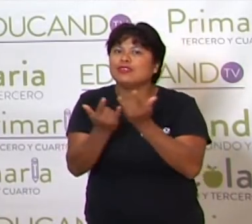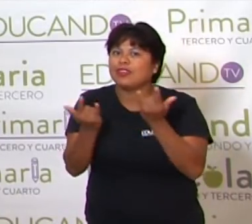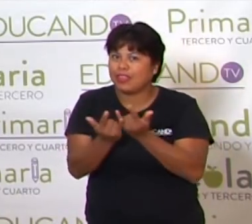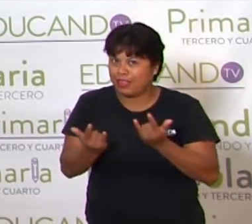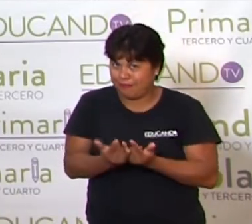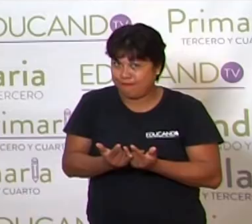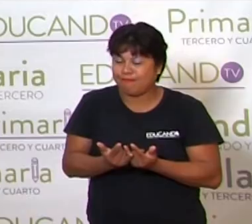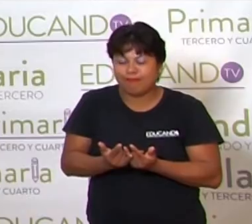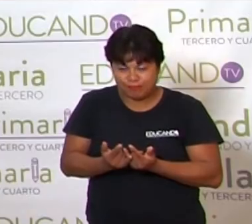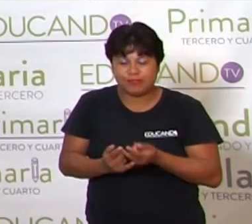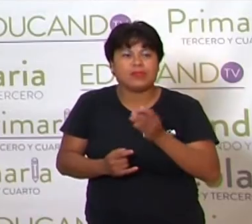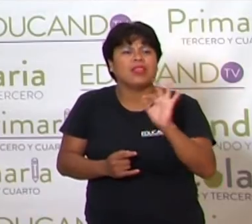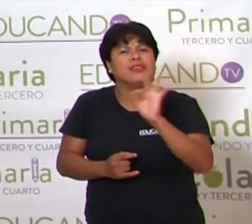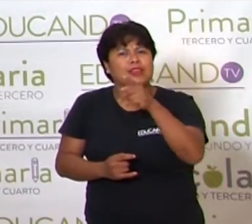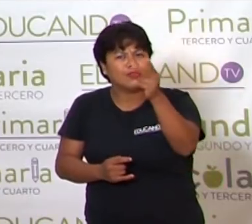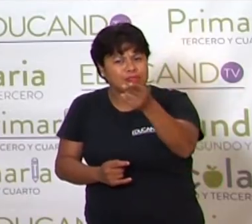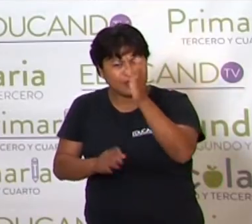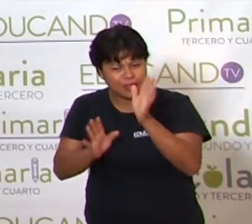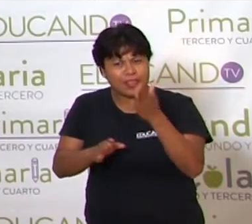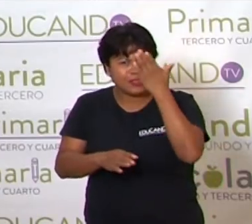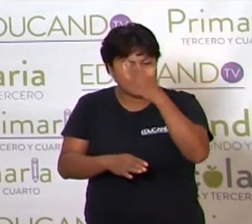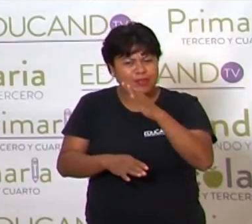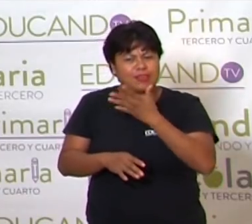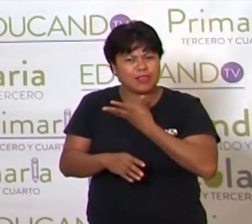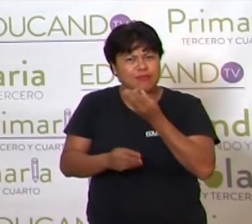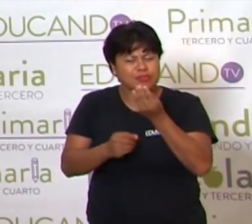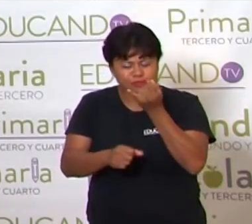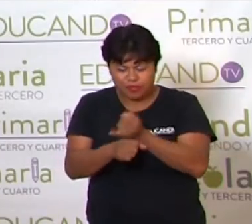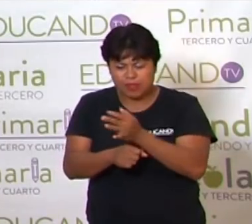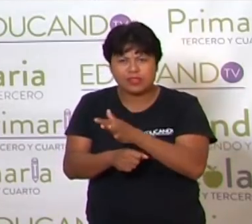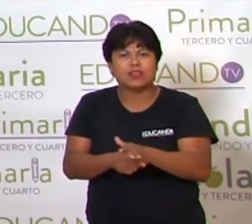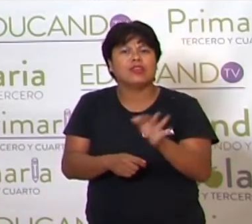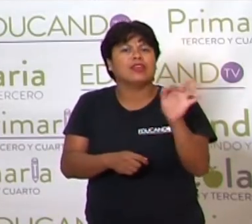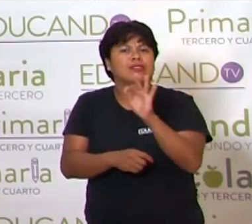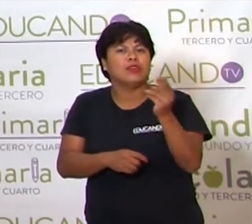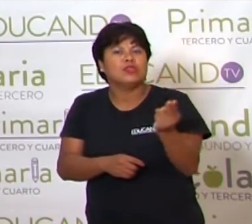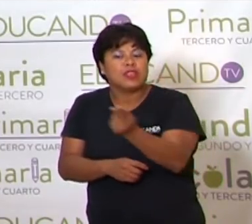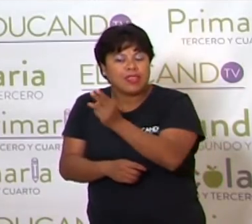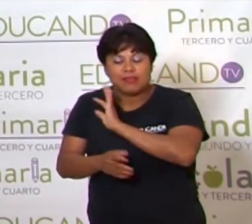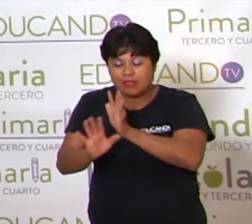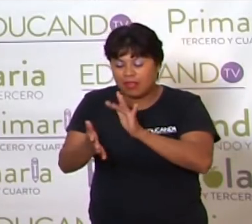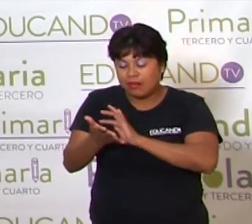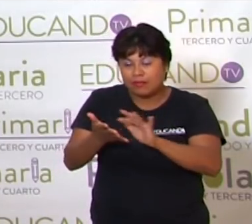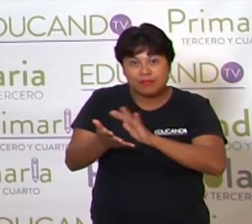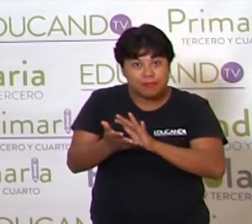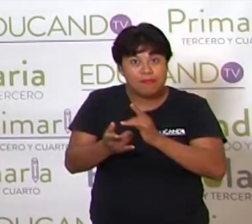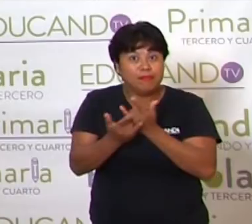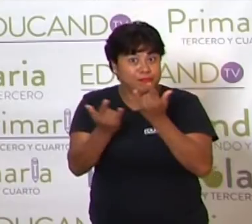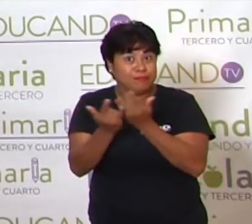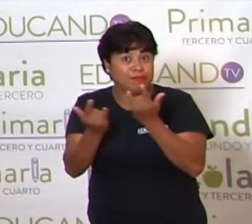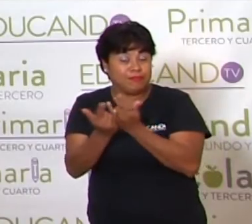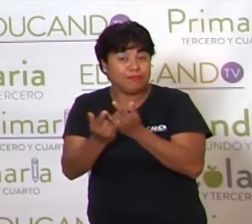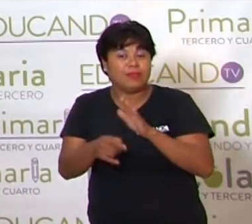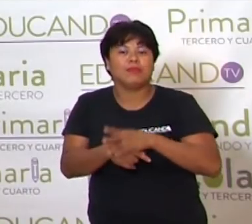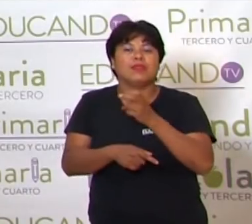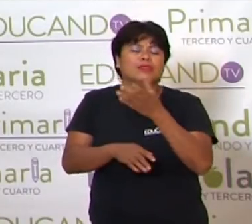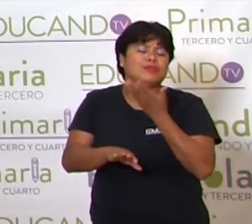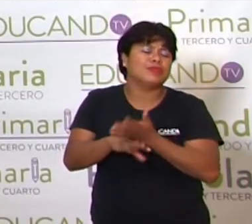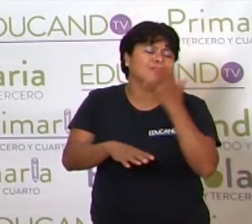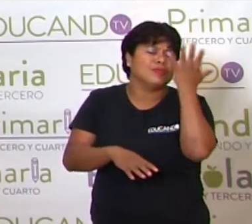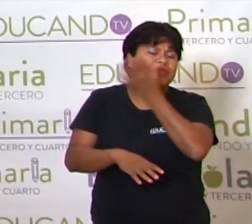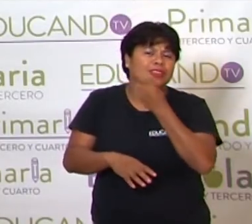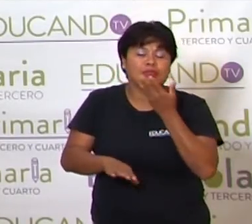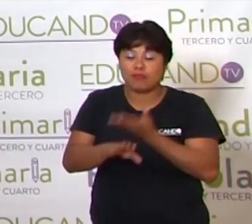historieta. Seguramente ustedes ya tienen mucha información, seguramente ustedes han leído historietas porque son muy bonitas,